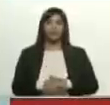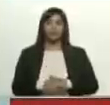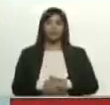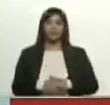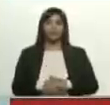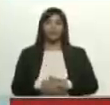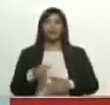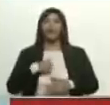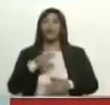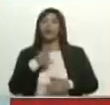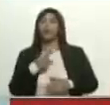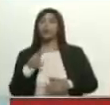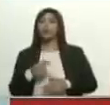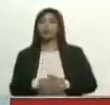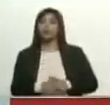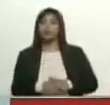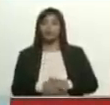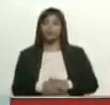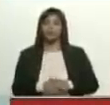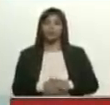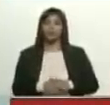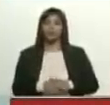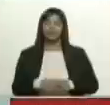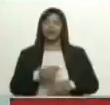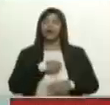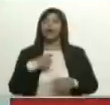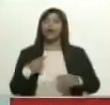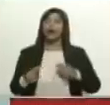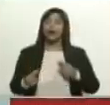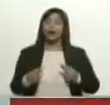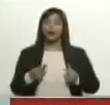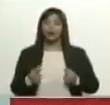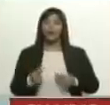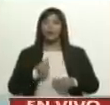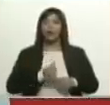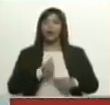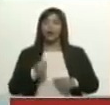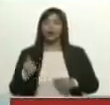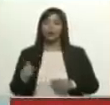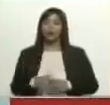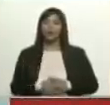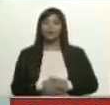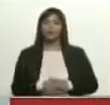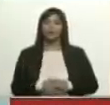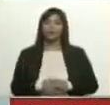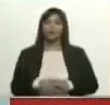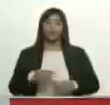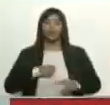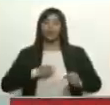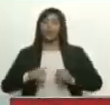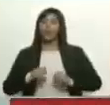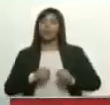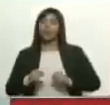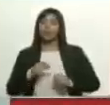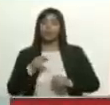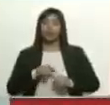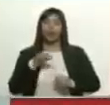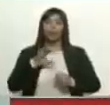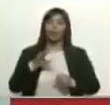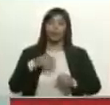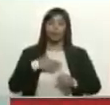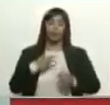el compromiso de estar atentos a cada uno de los movimientos que en el país